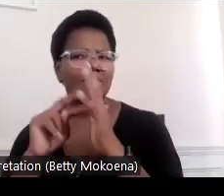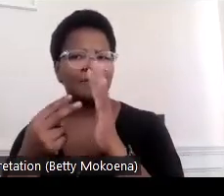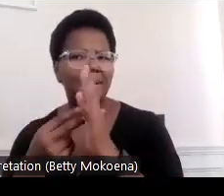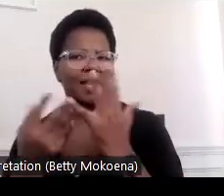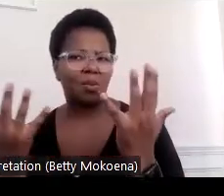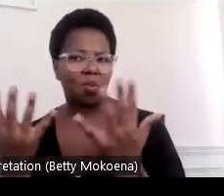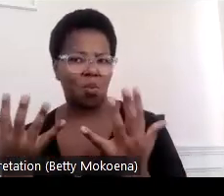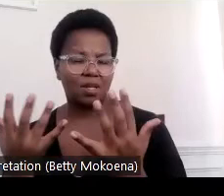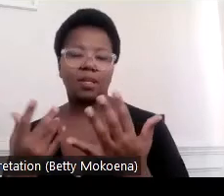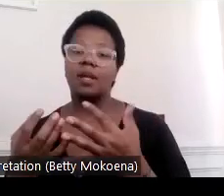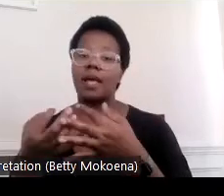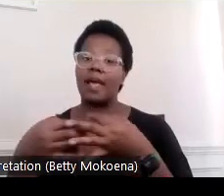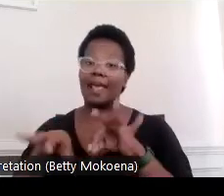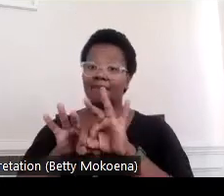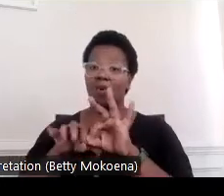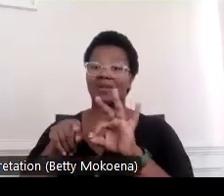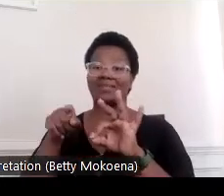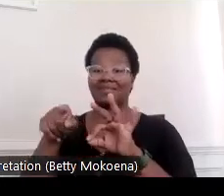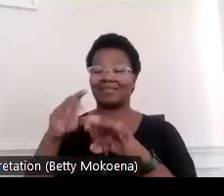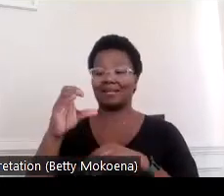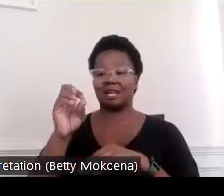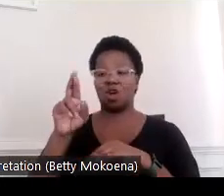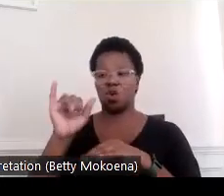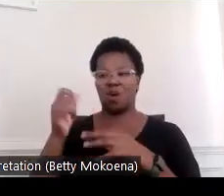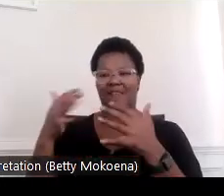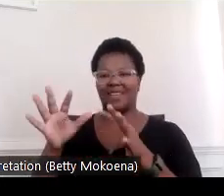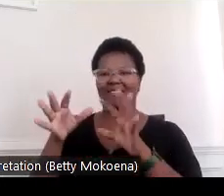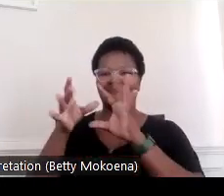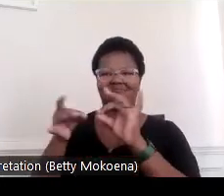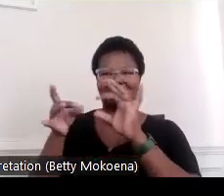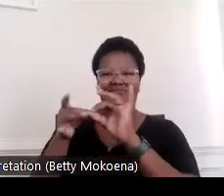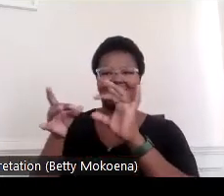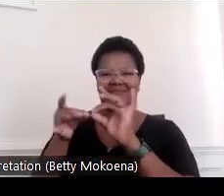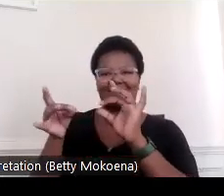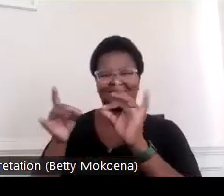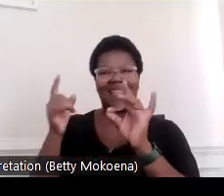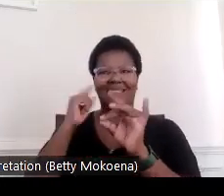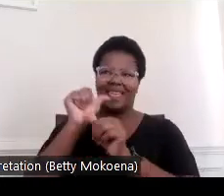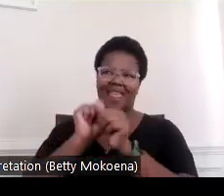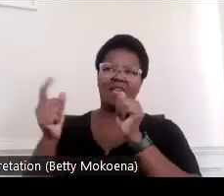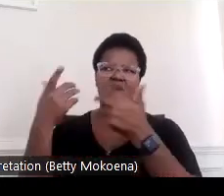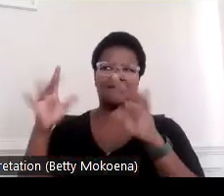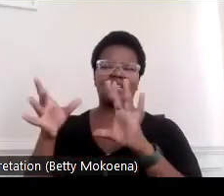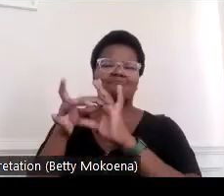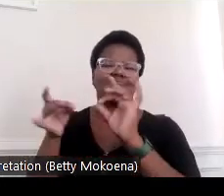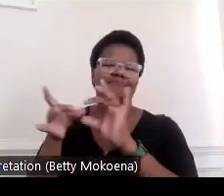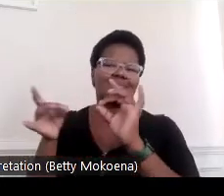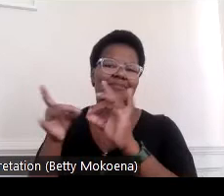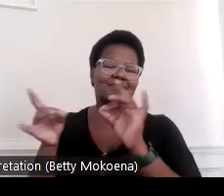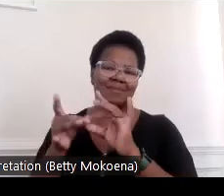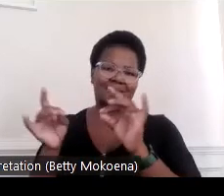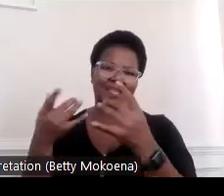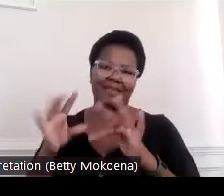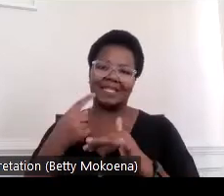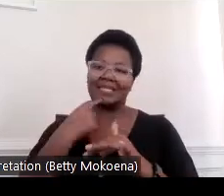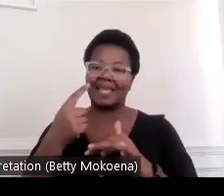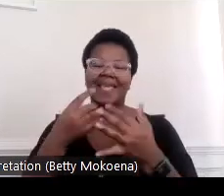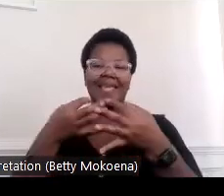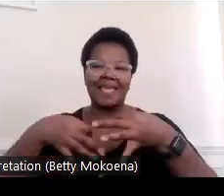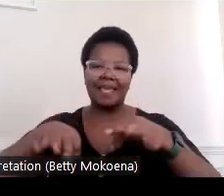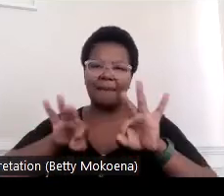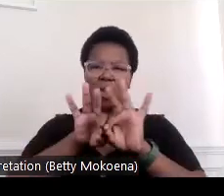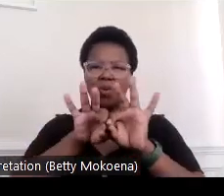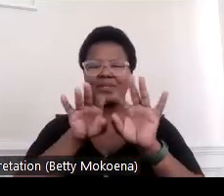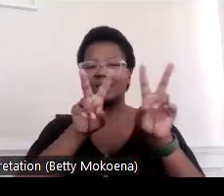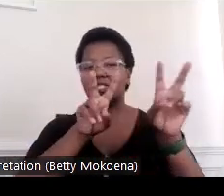uno de esos aspectos a principales como ya mencionó y creo que todos Ya lo mencionaron es la privacidad